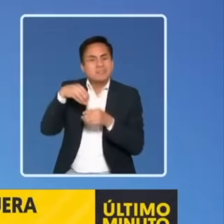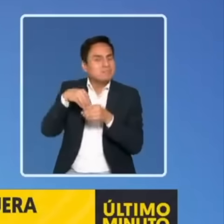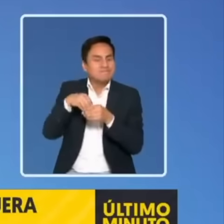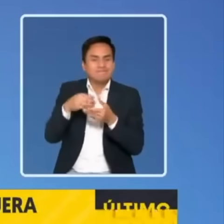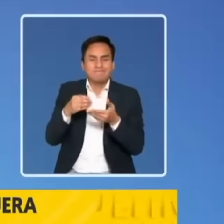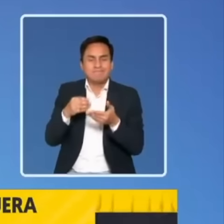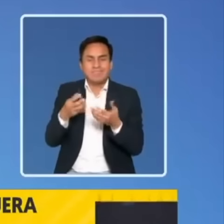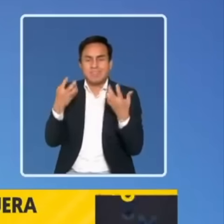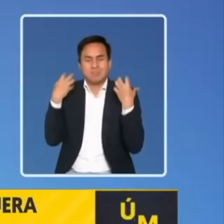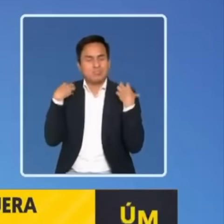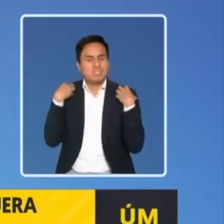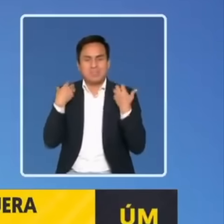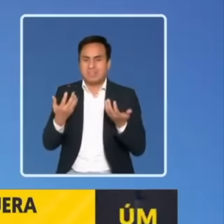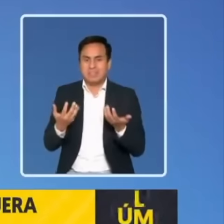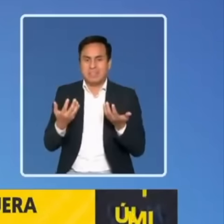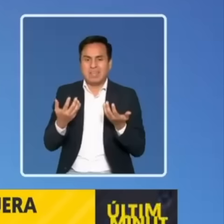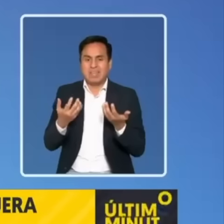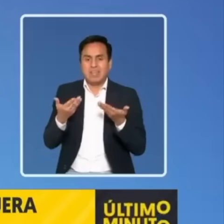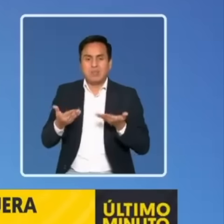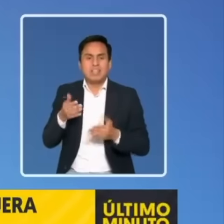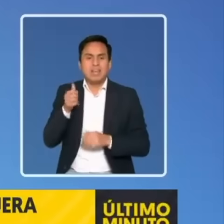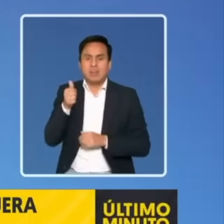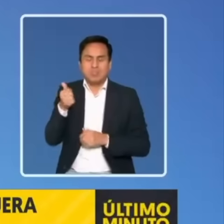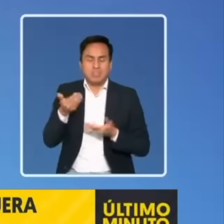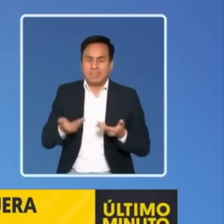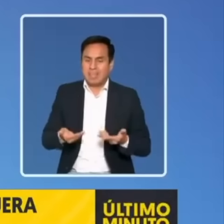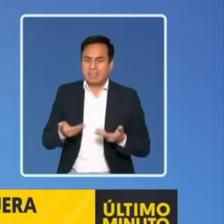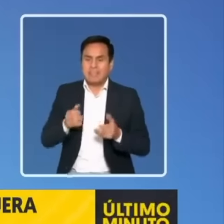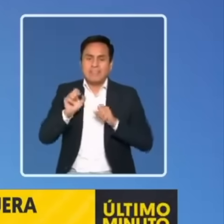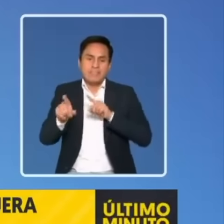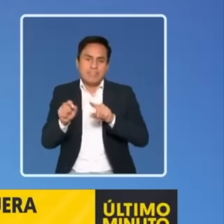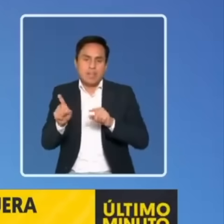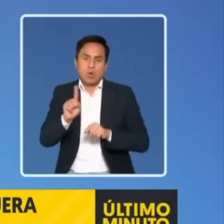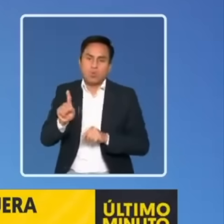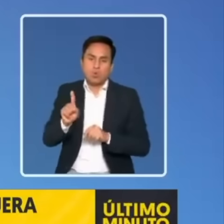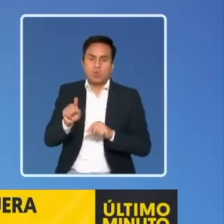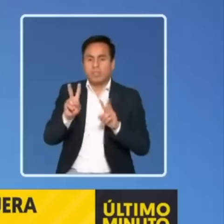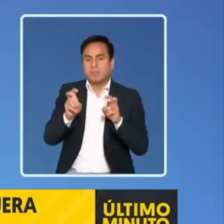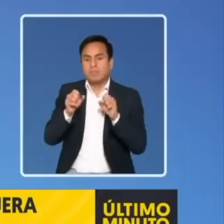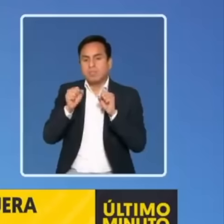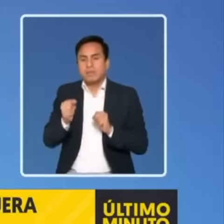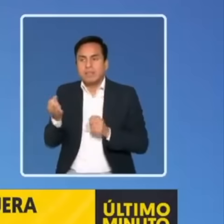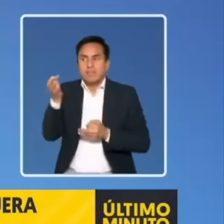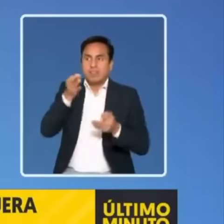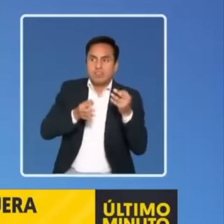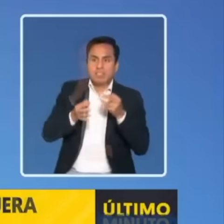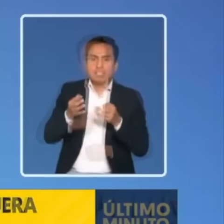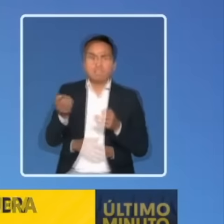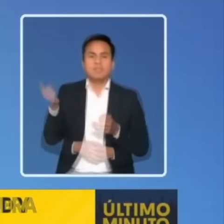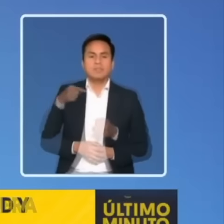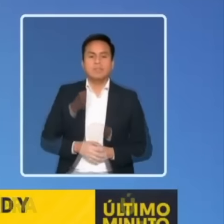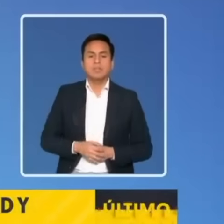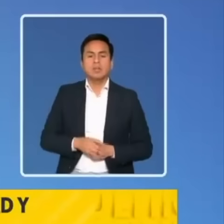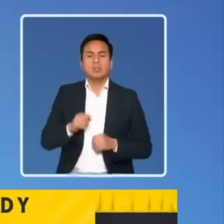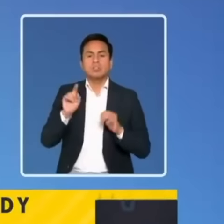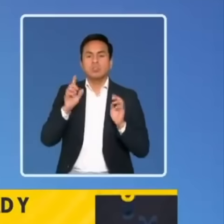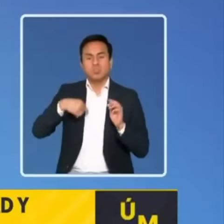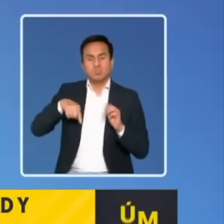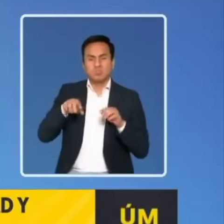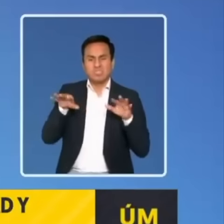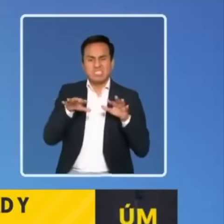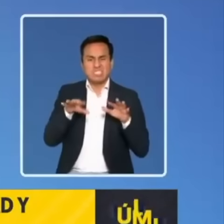no es responsabilidad de las actuales autoridades defender o no ver posibles versiones de su ausencia. Ocupemos